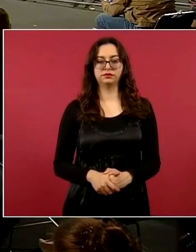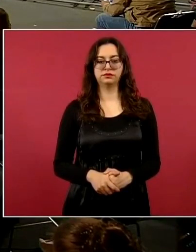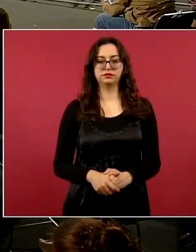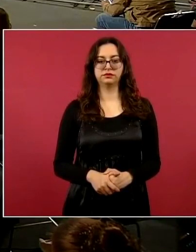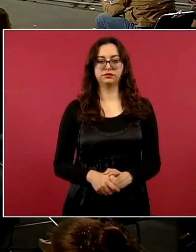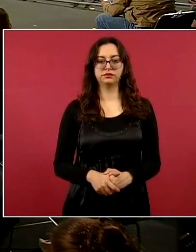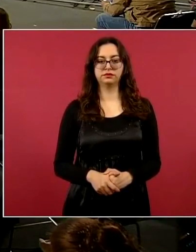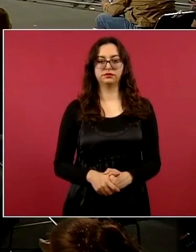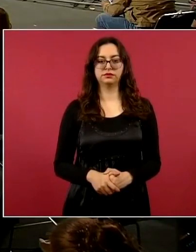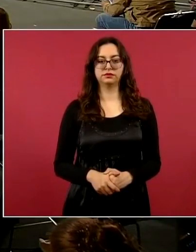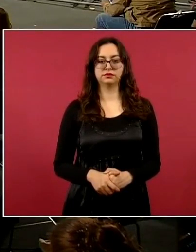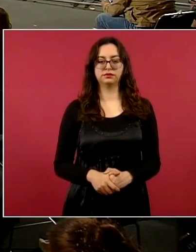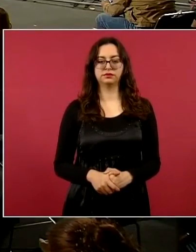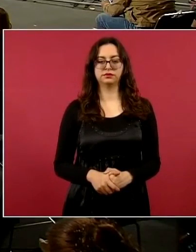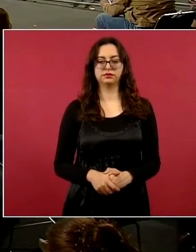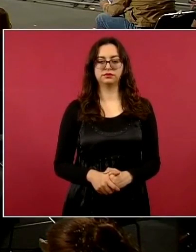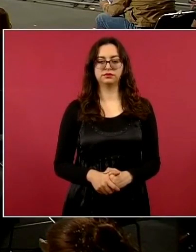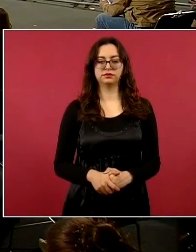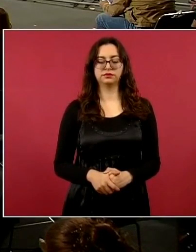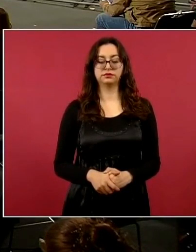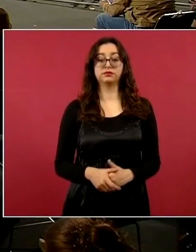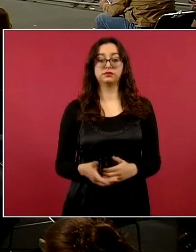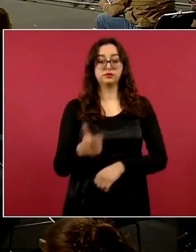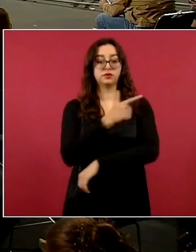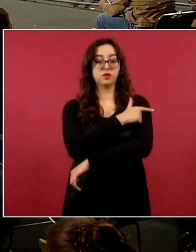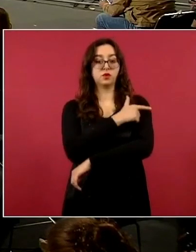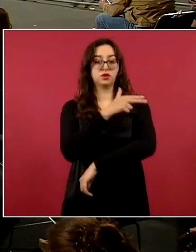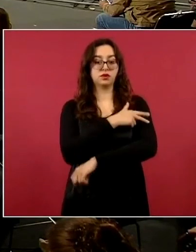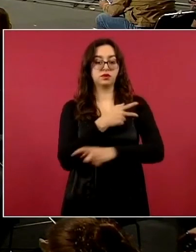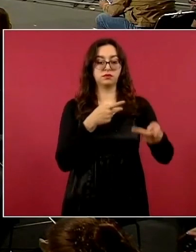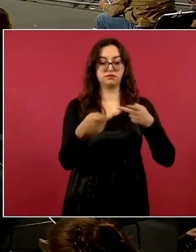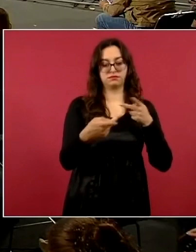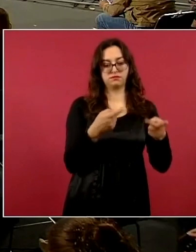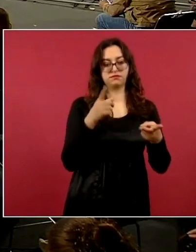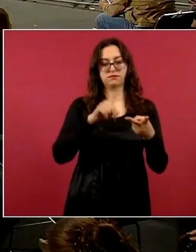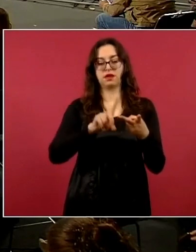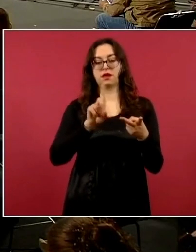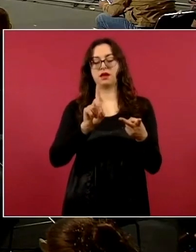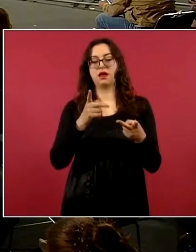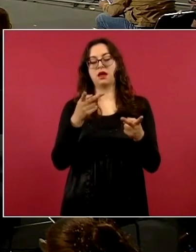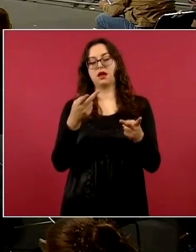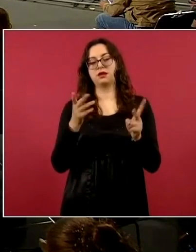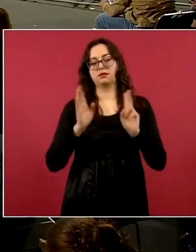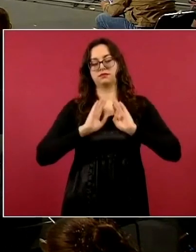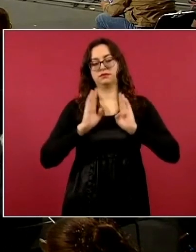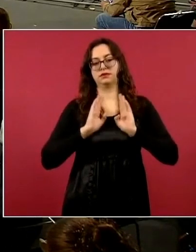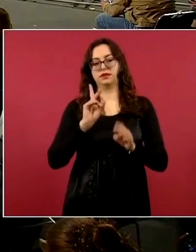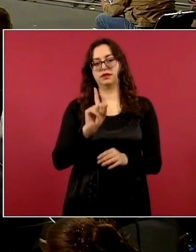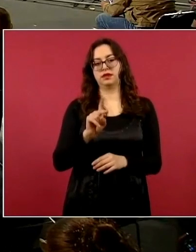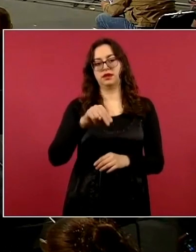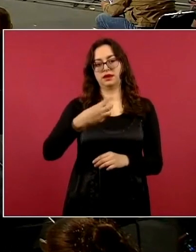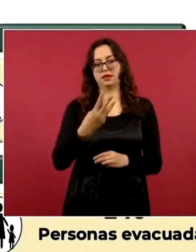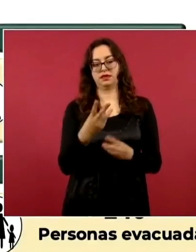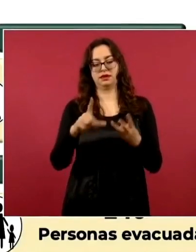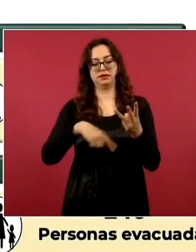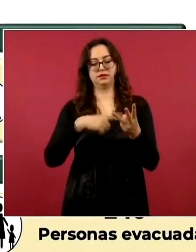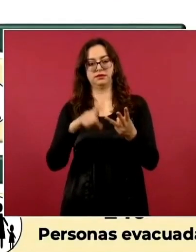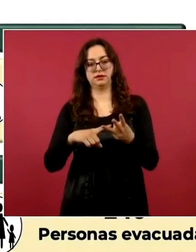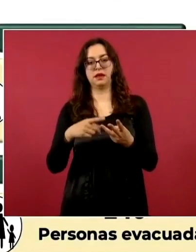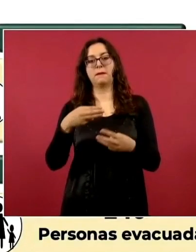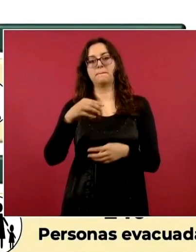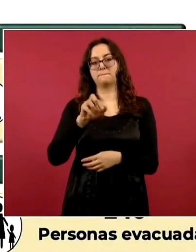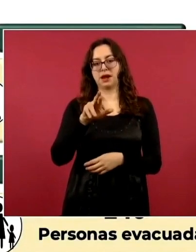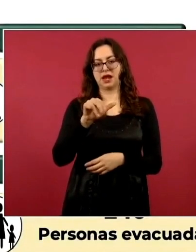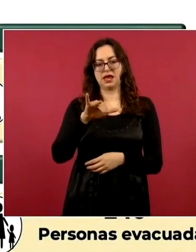se le en relación a la al plan de la guardia nacional plan Dn e3 y plan Marina en este periodo este